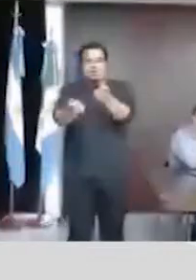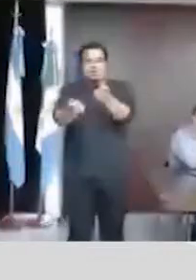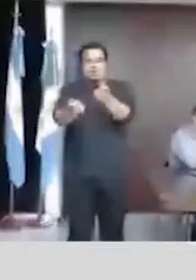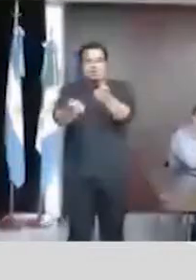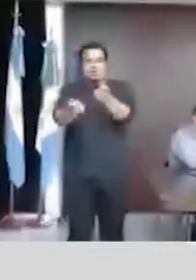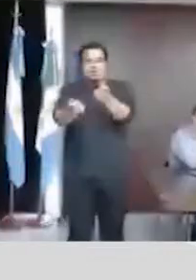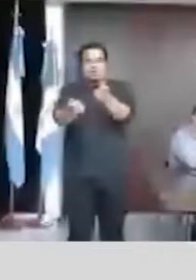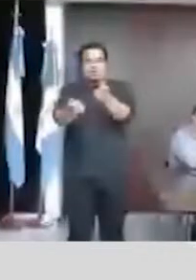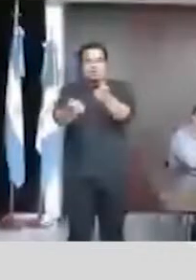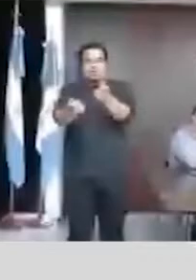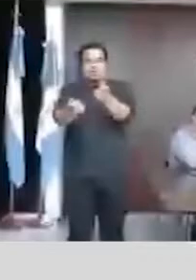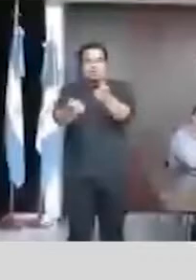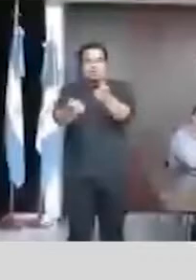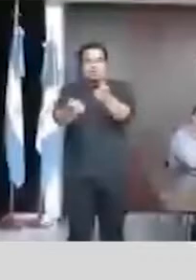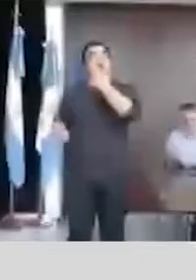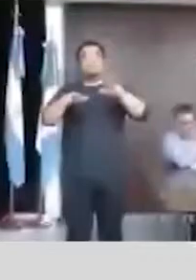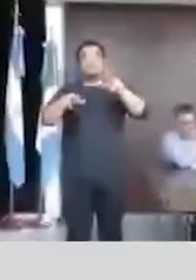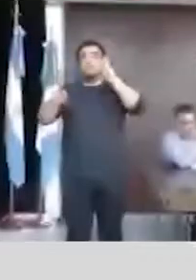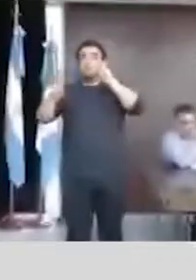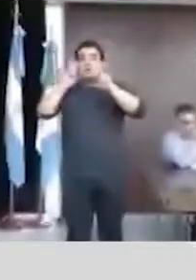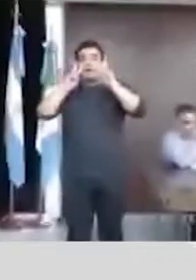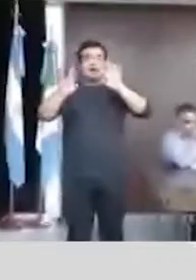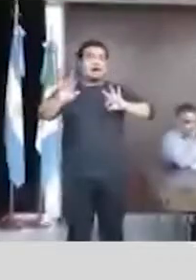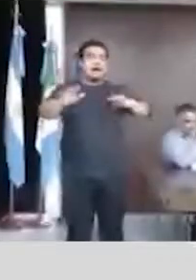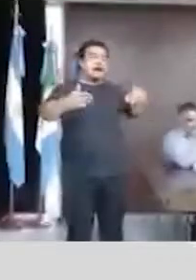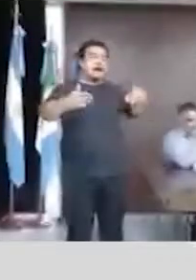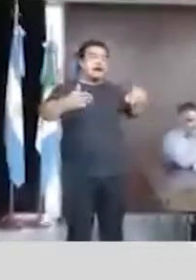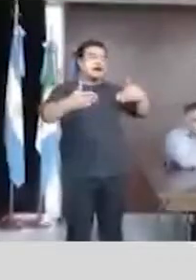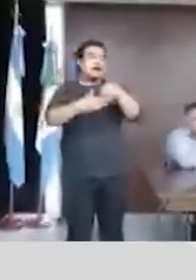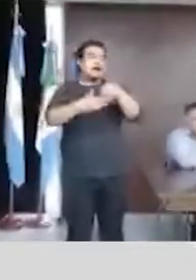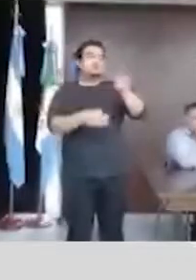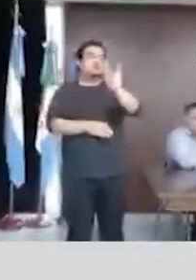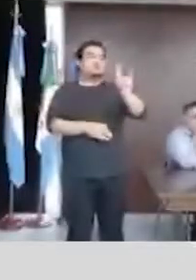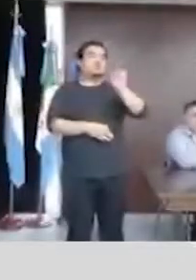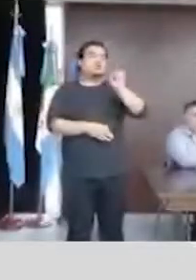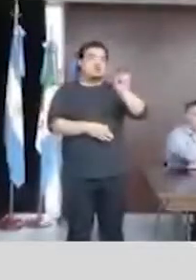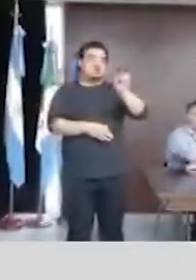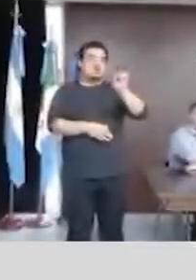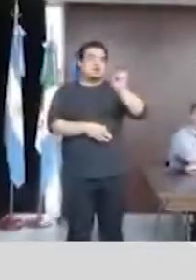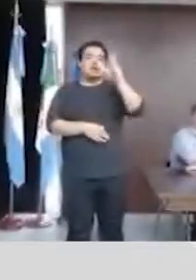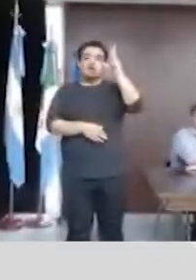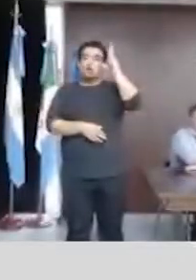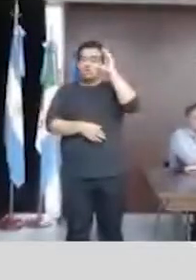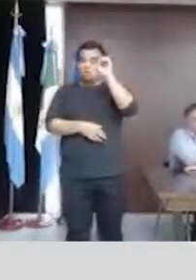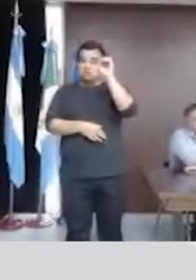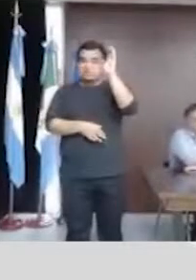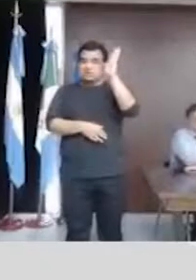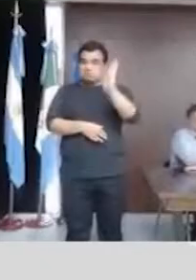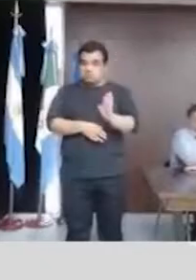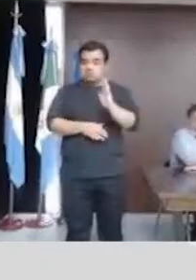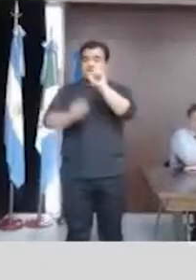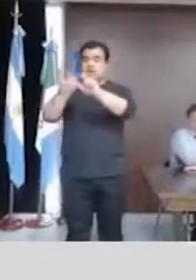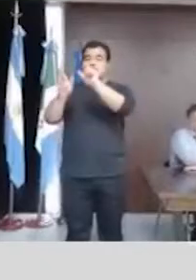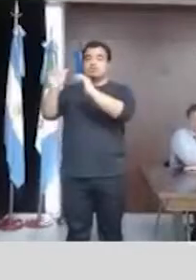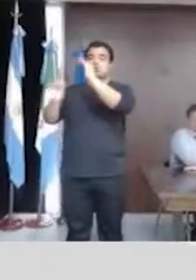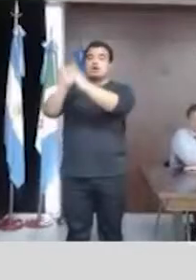ya varios años de la UCA plantea que en Argentina el 80% de las personas mayores viven como